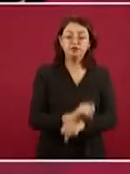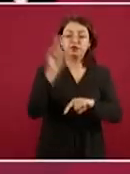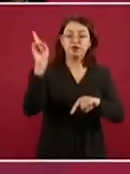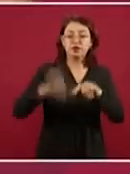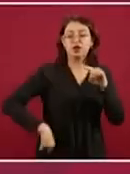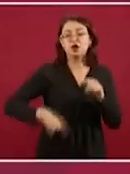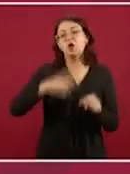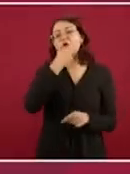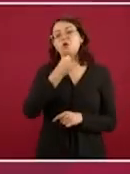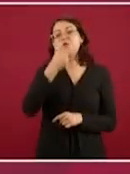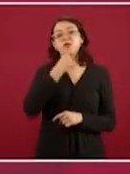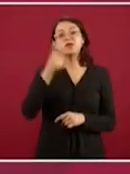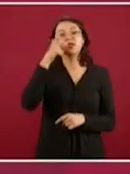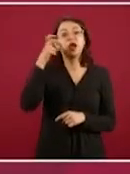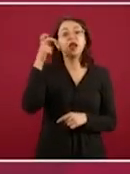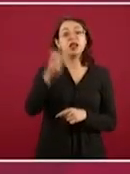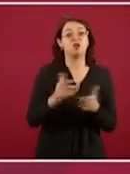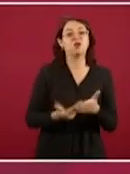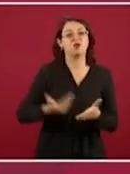que hizo Miguel Hidalgo